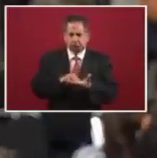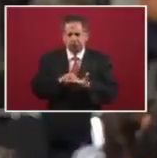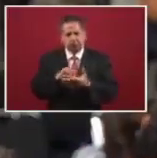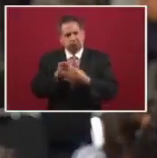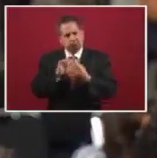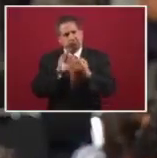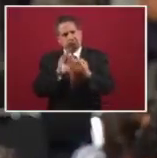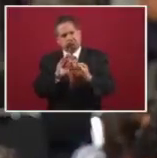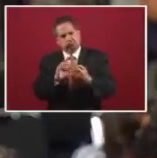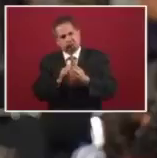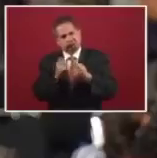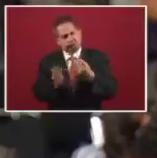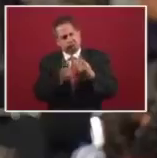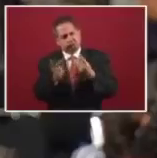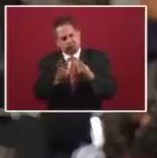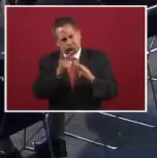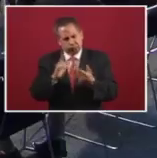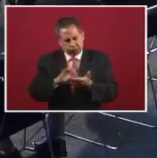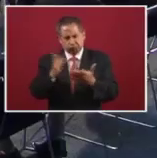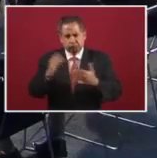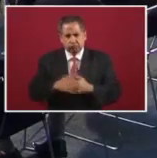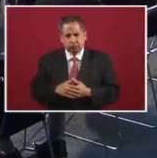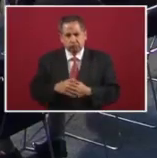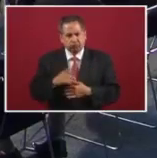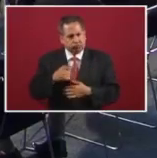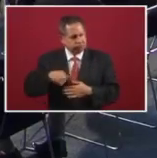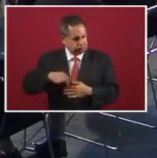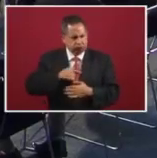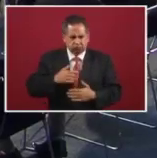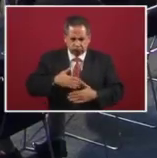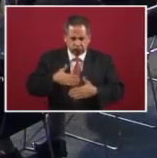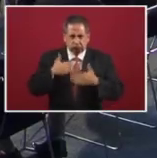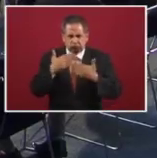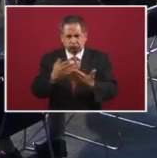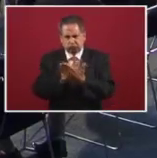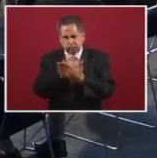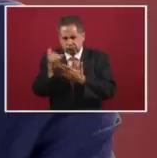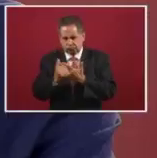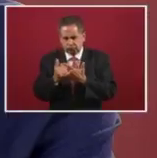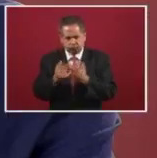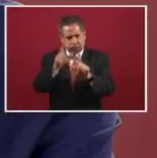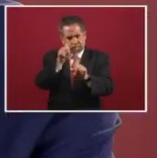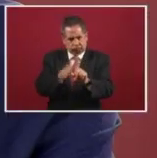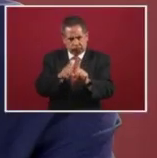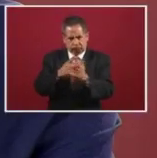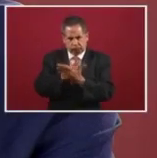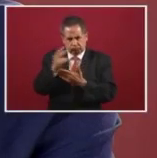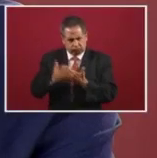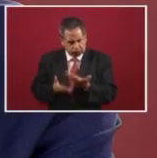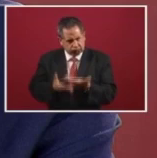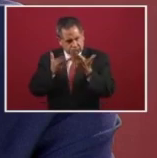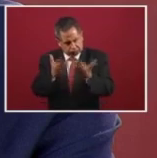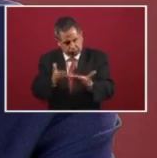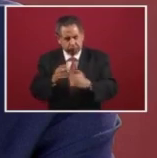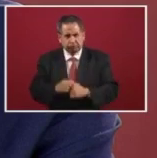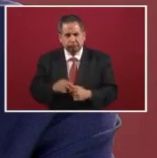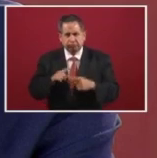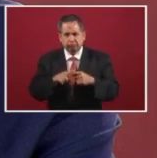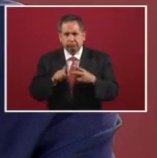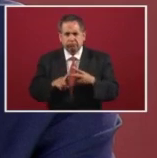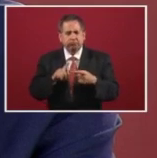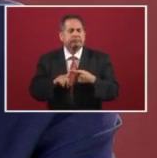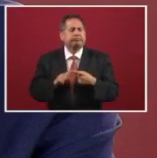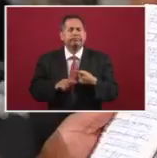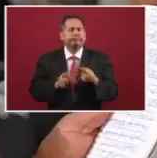de estar con usted preguntándole, porque nosotros confiamos en el proyecto, no en la persona. Entonces, le traigo dos